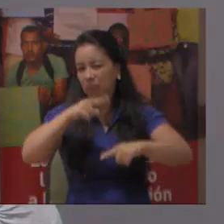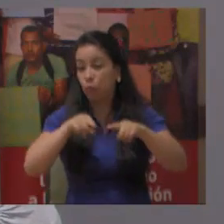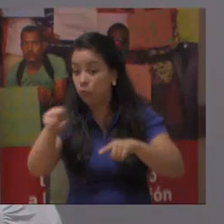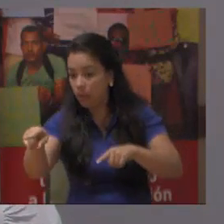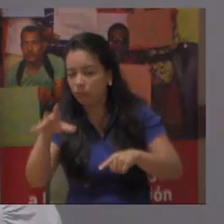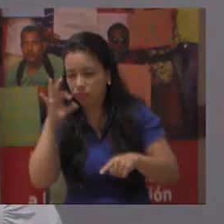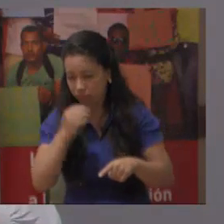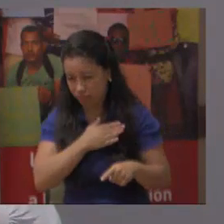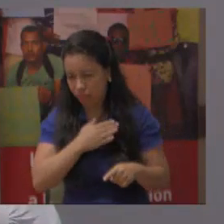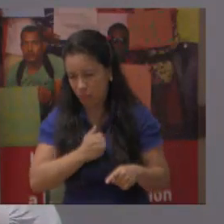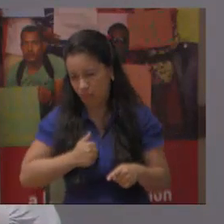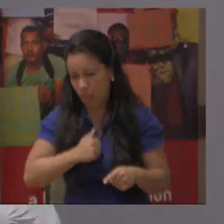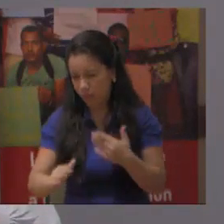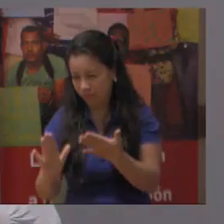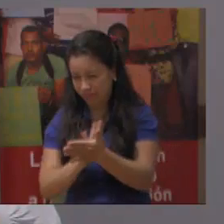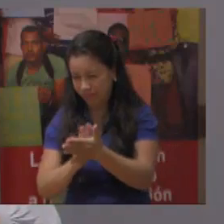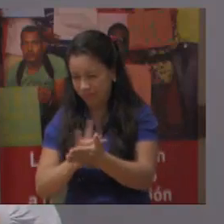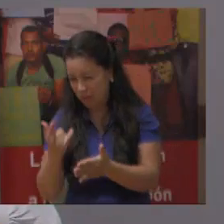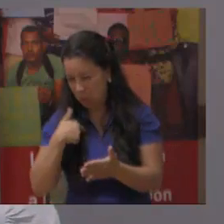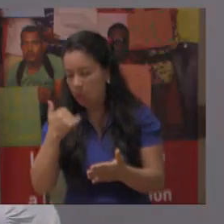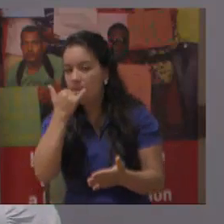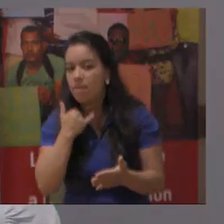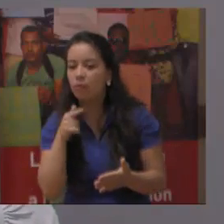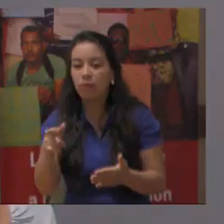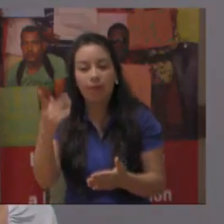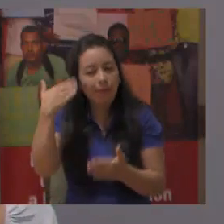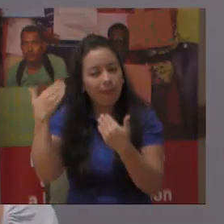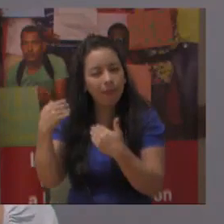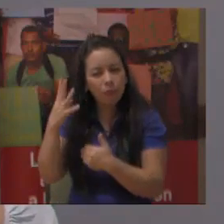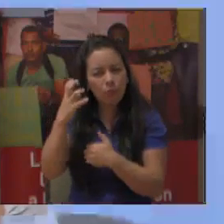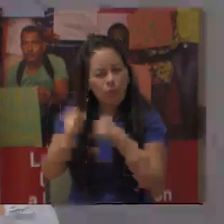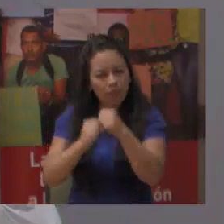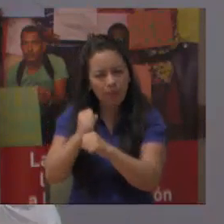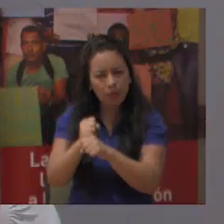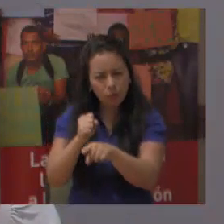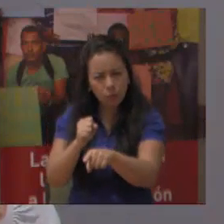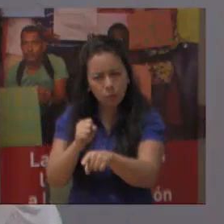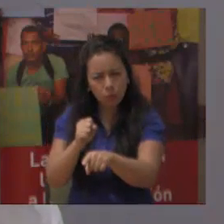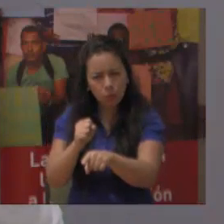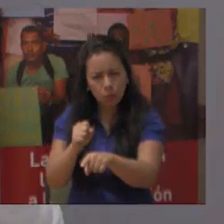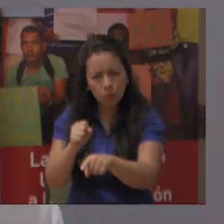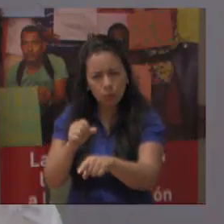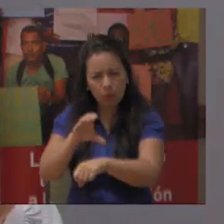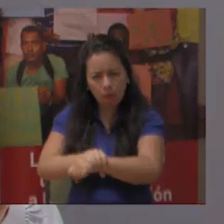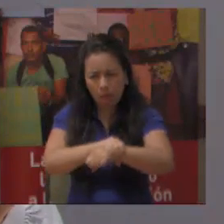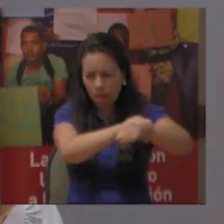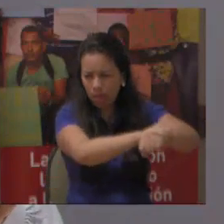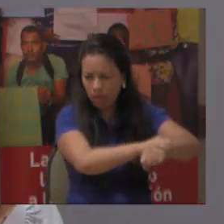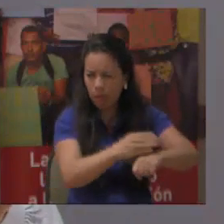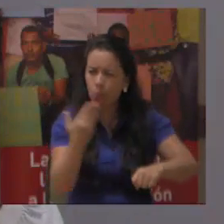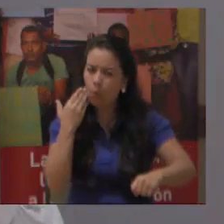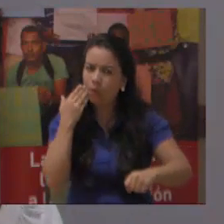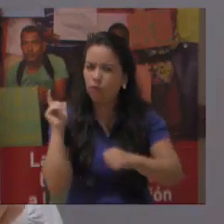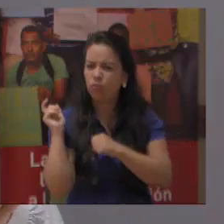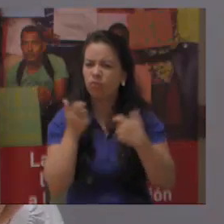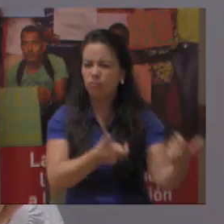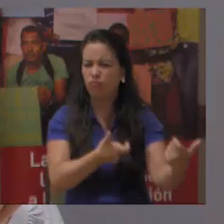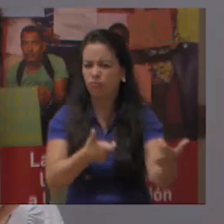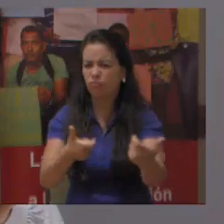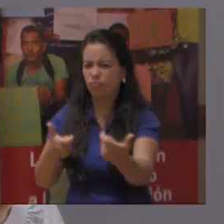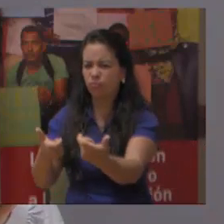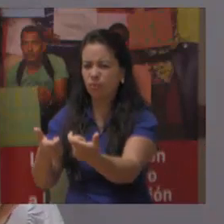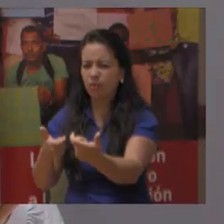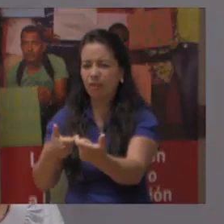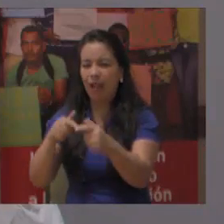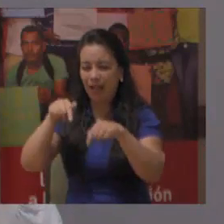hace 9 años fue el secuestro, hace 9 años fue la masacre de los